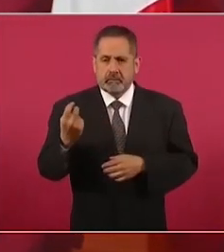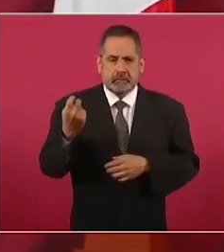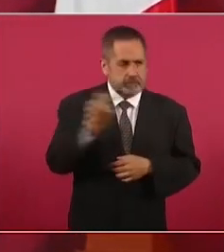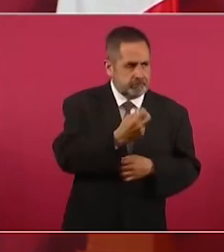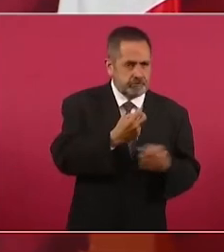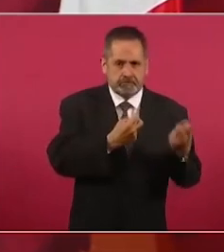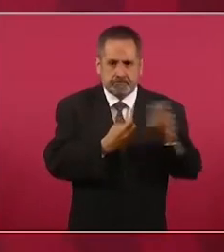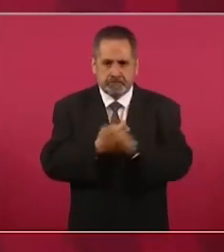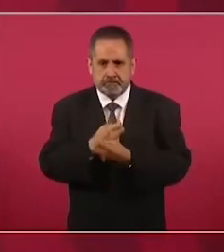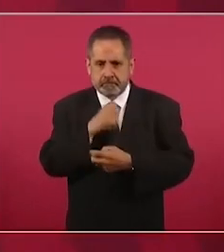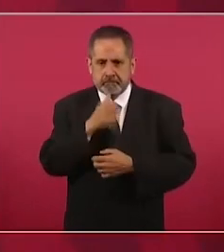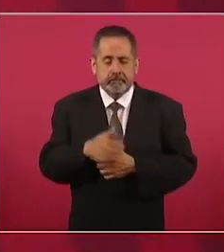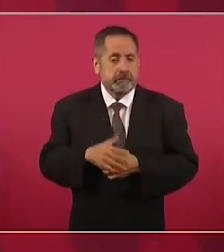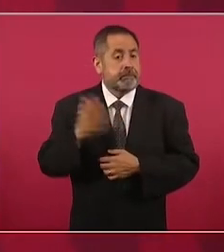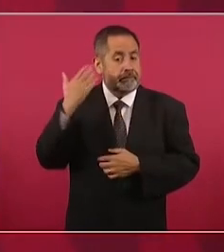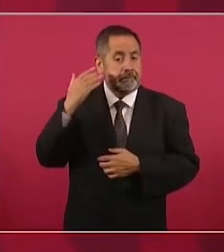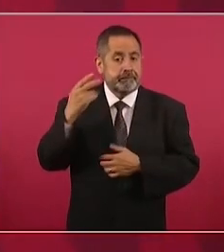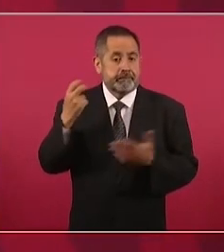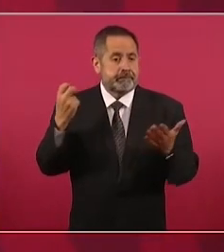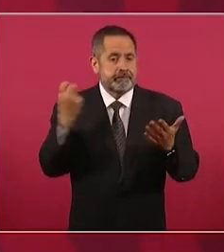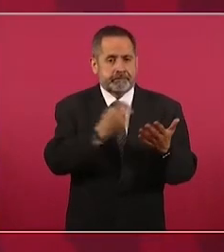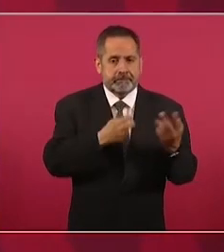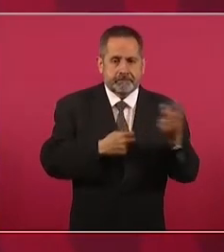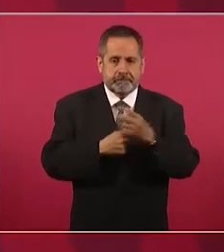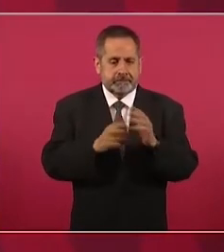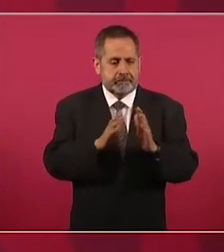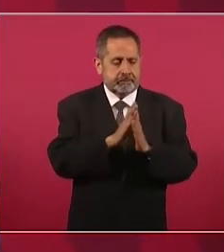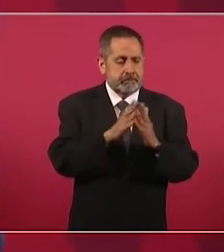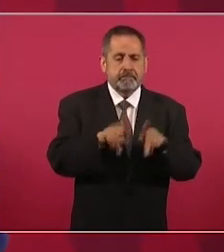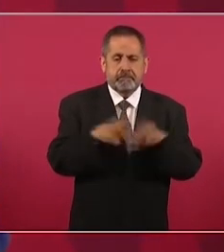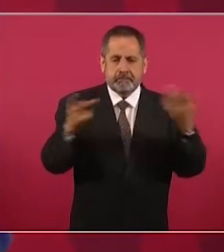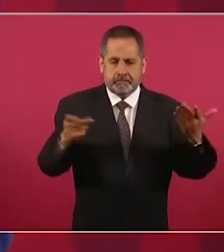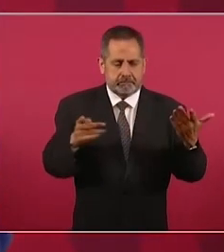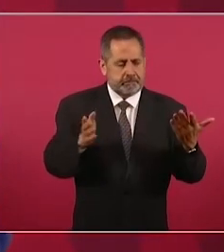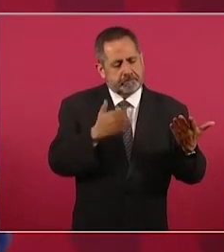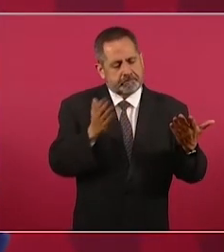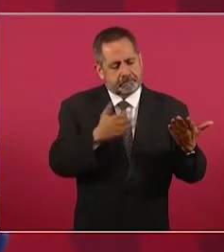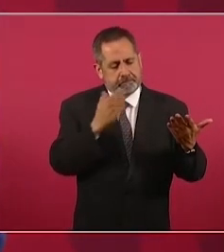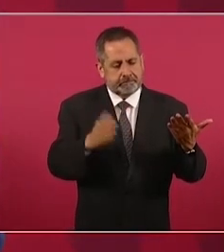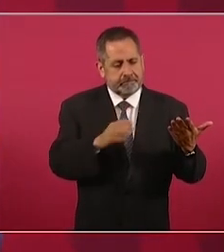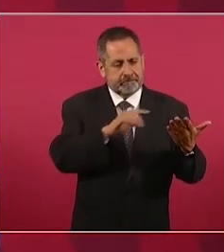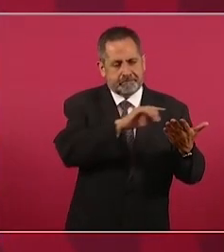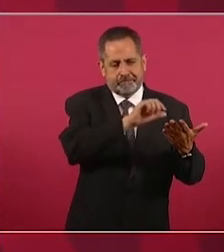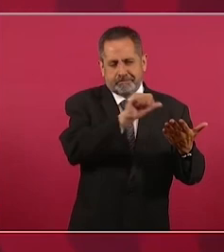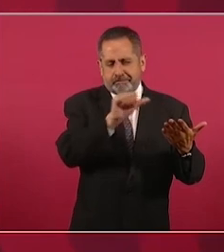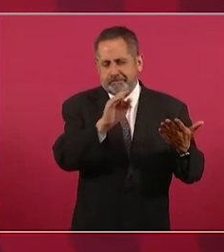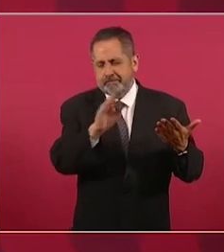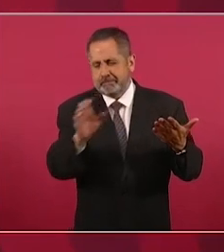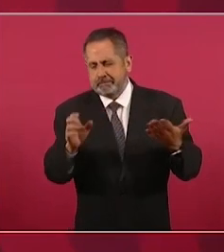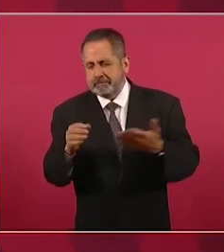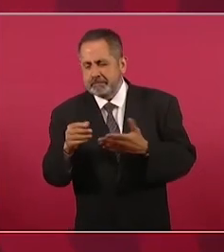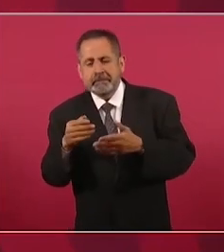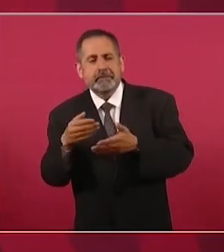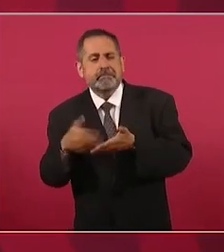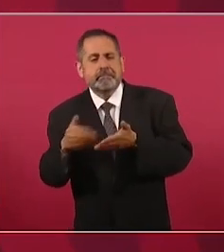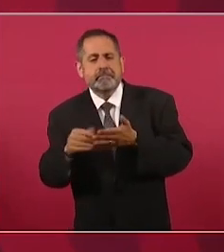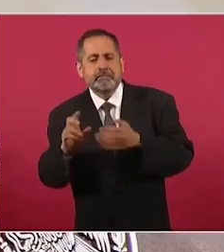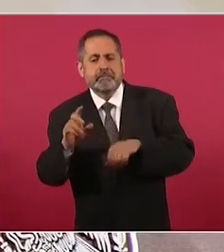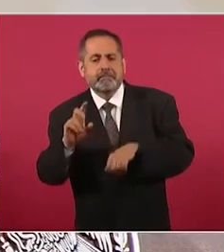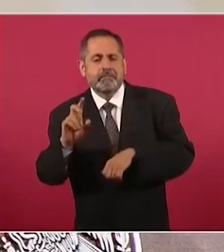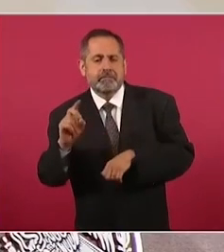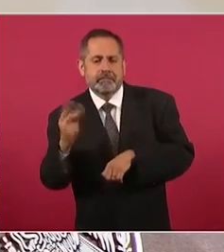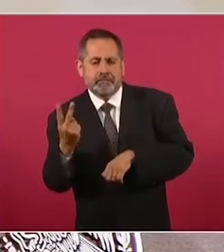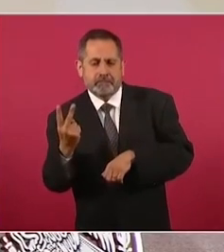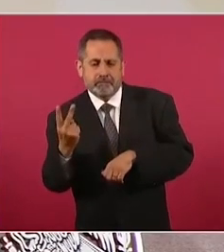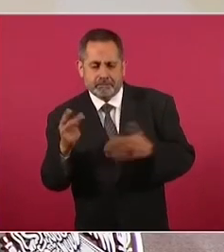se ponía en la sección B, C de la página 32, y